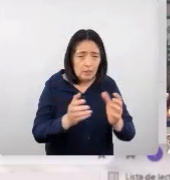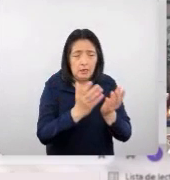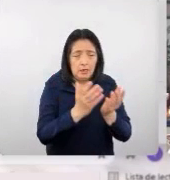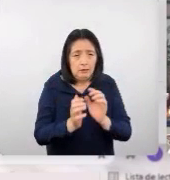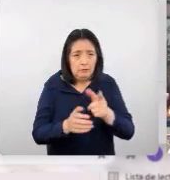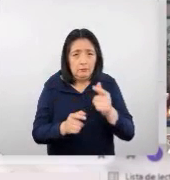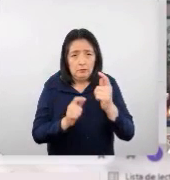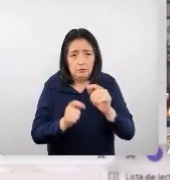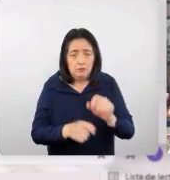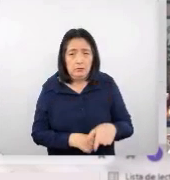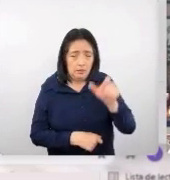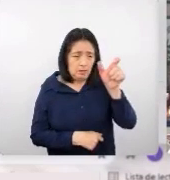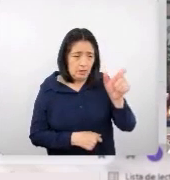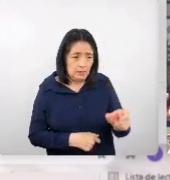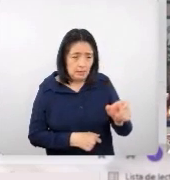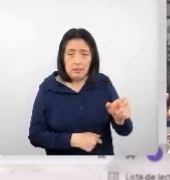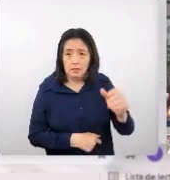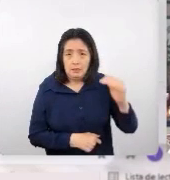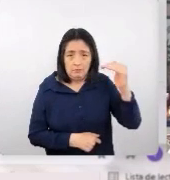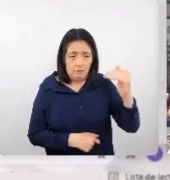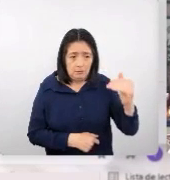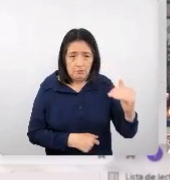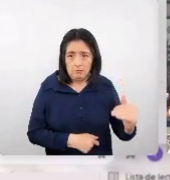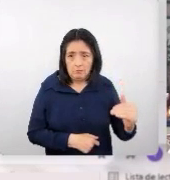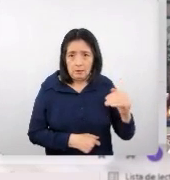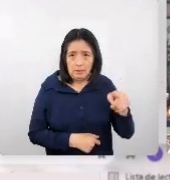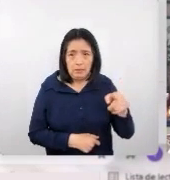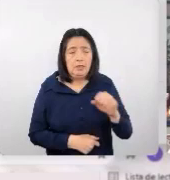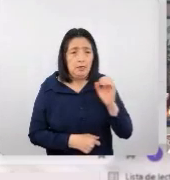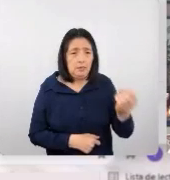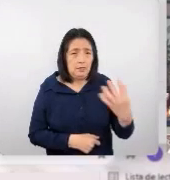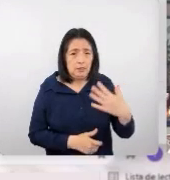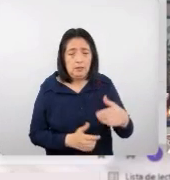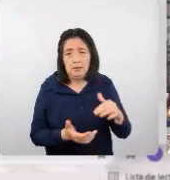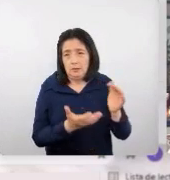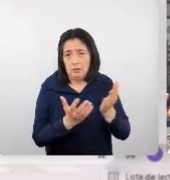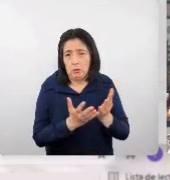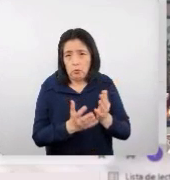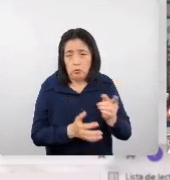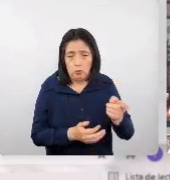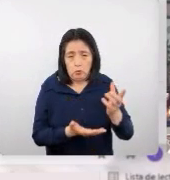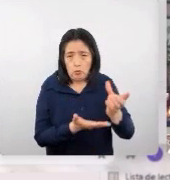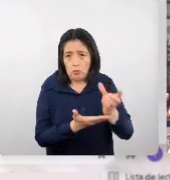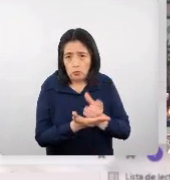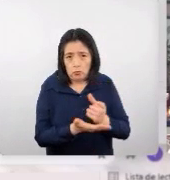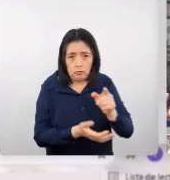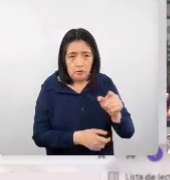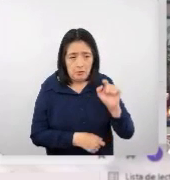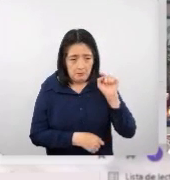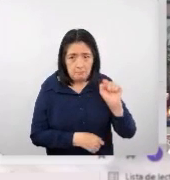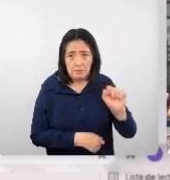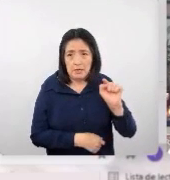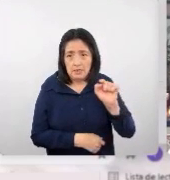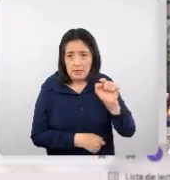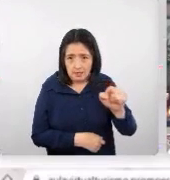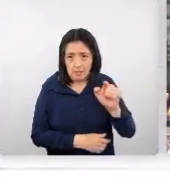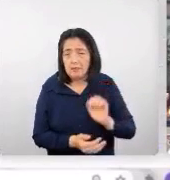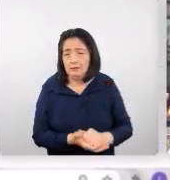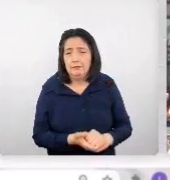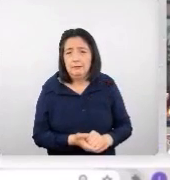hay una barra de tareas donde está la parte que dice mis cursos. Van a dar clic en mis cursos